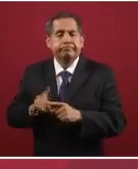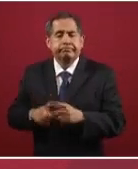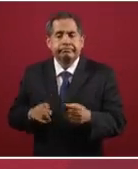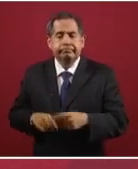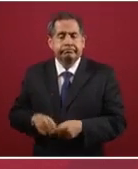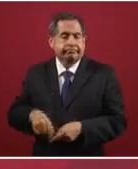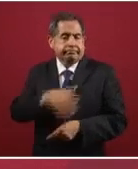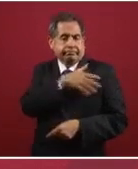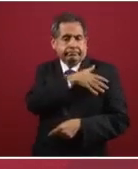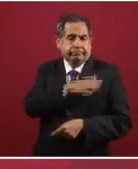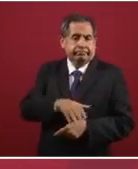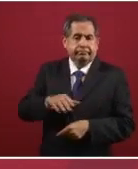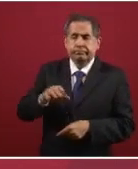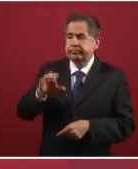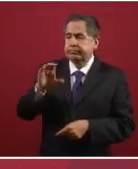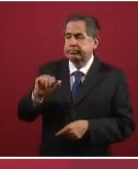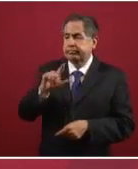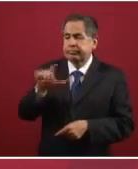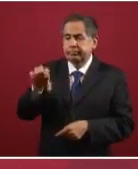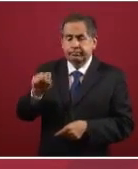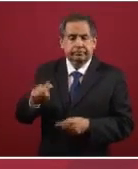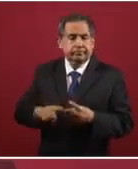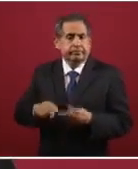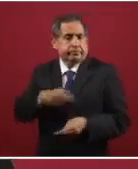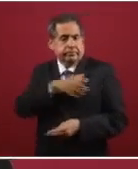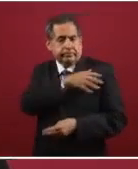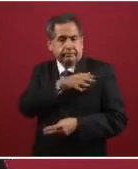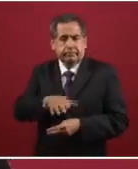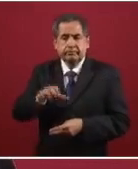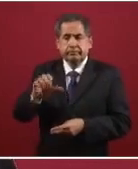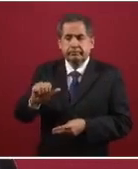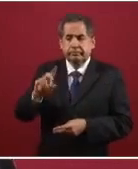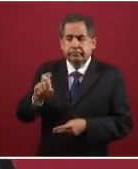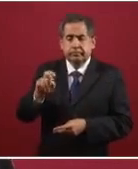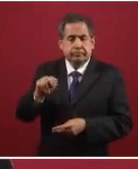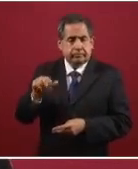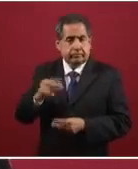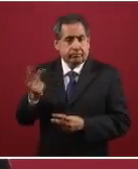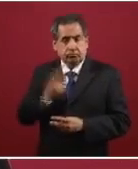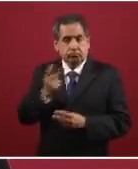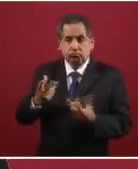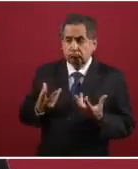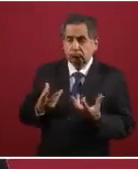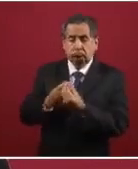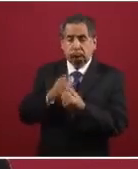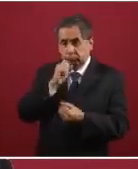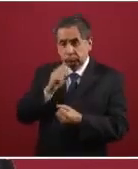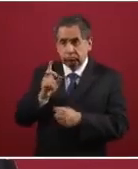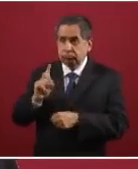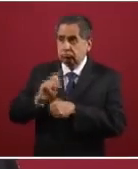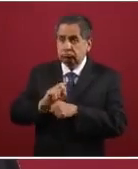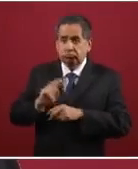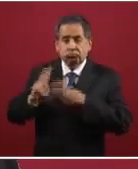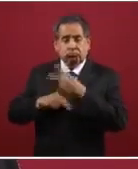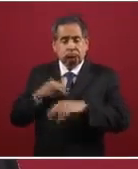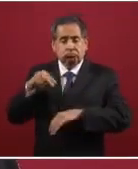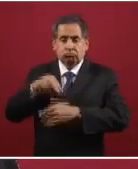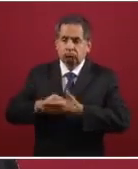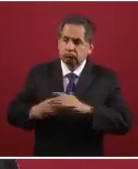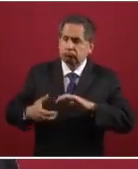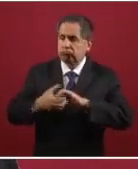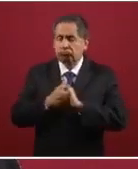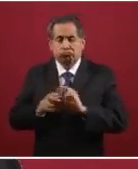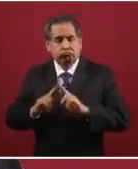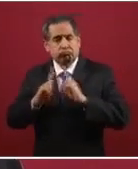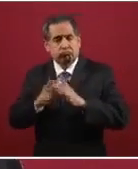general Calles y el general Cárdenas en ese acto,